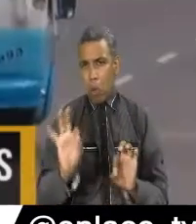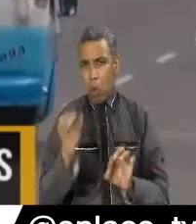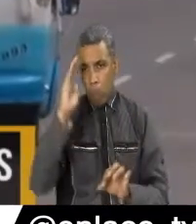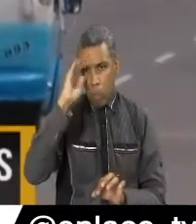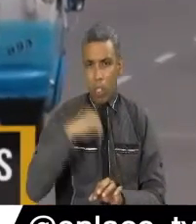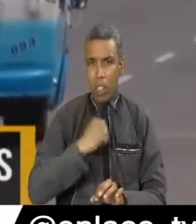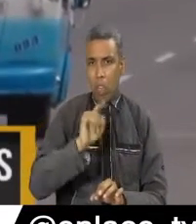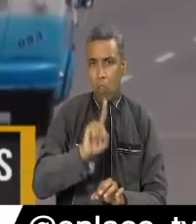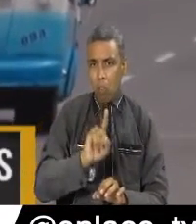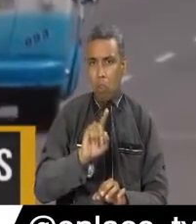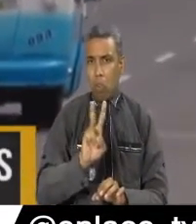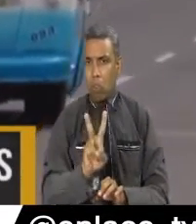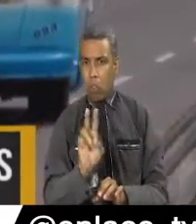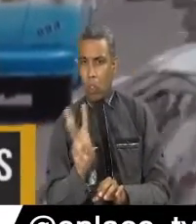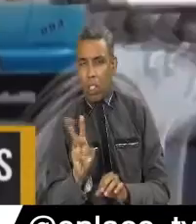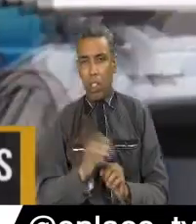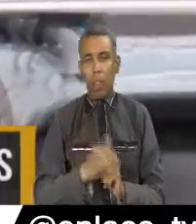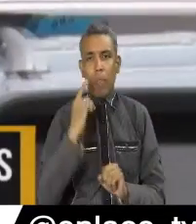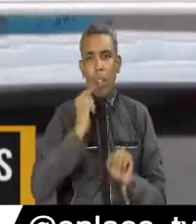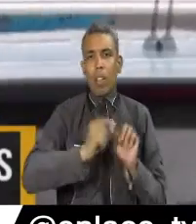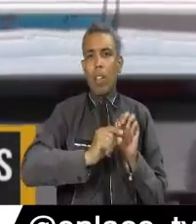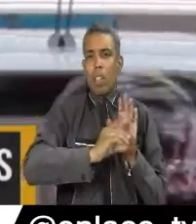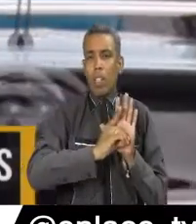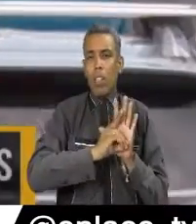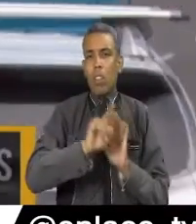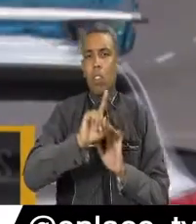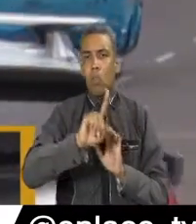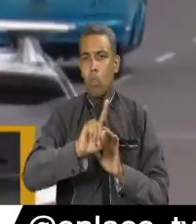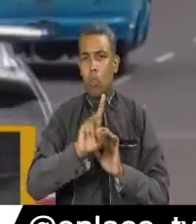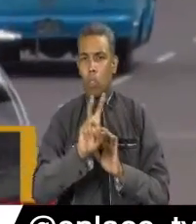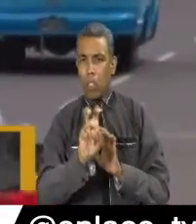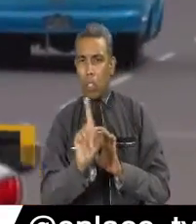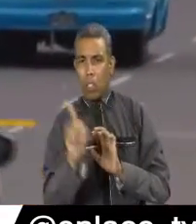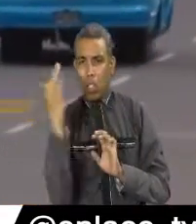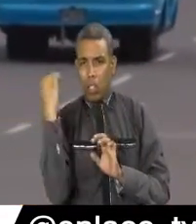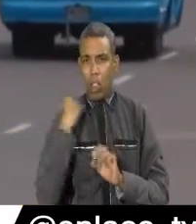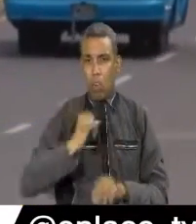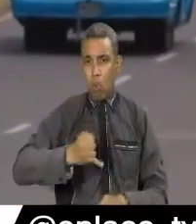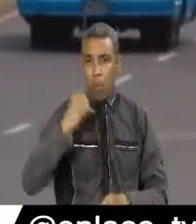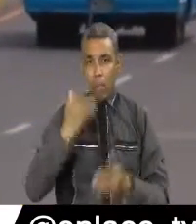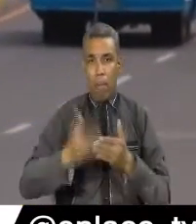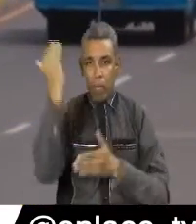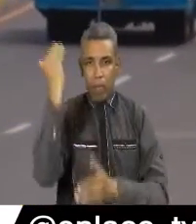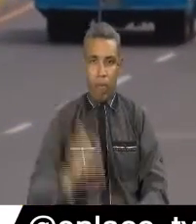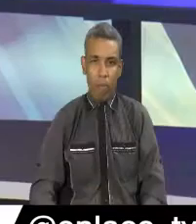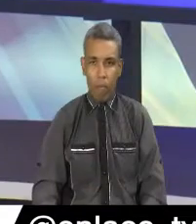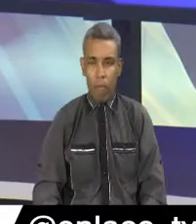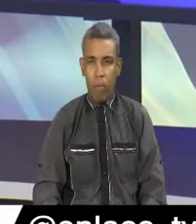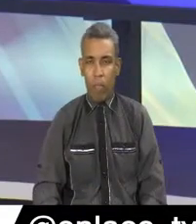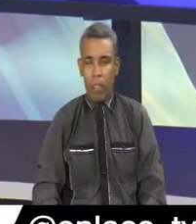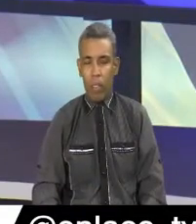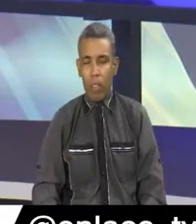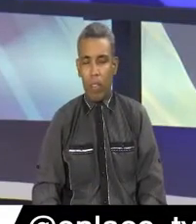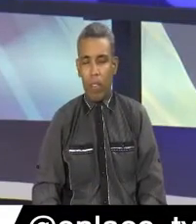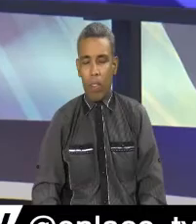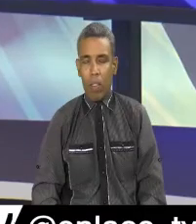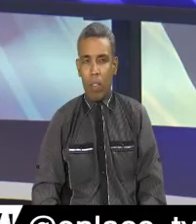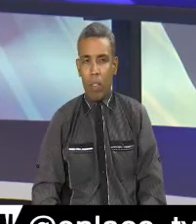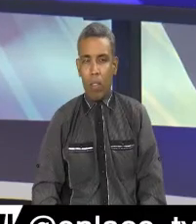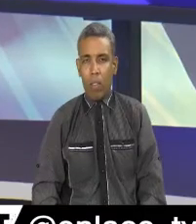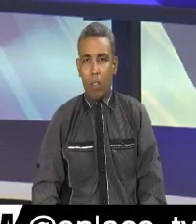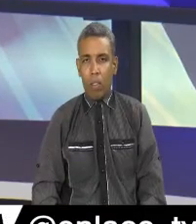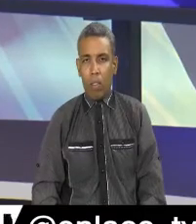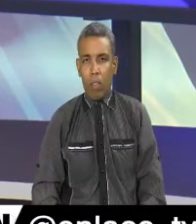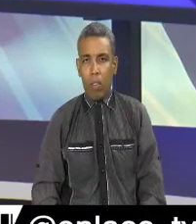policía. El decreto 271 comenzó a regir desde el pasado jueves 13 de julio. Los invitamos